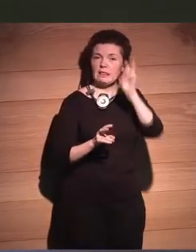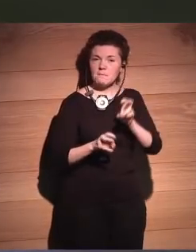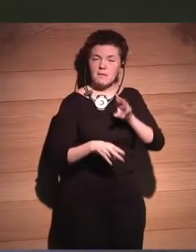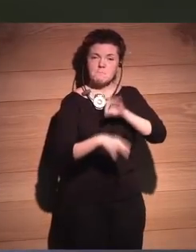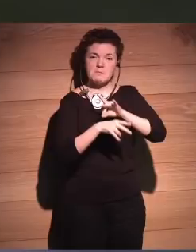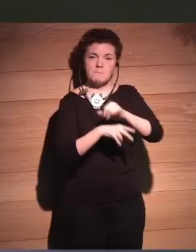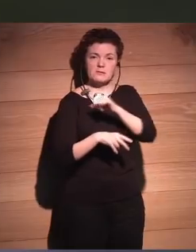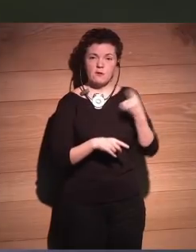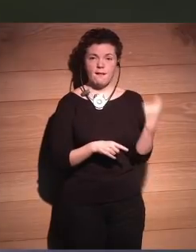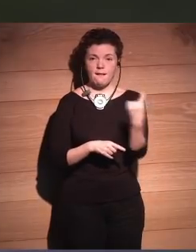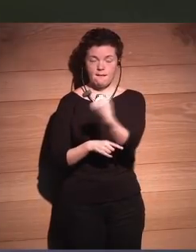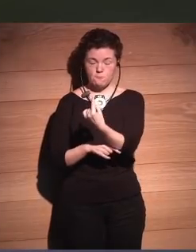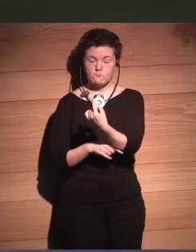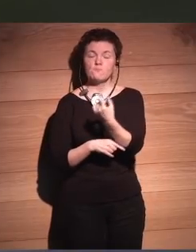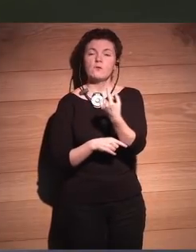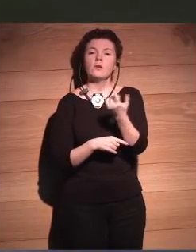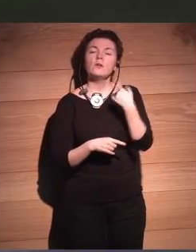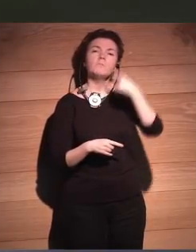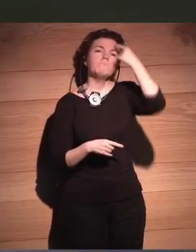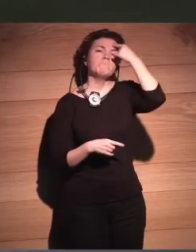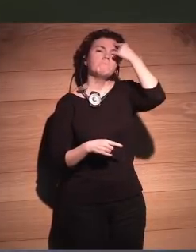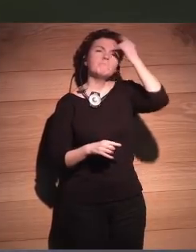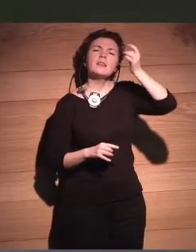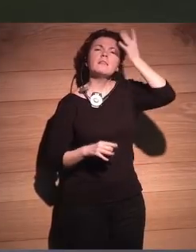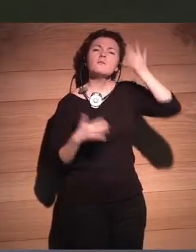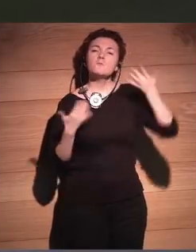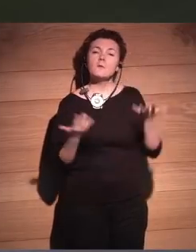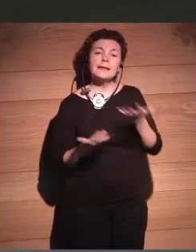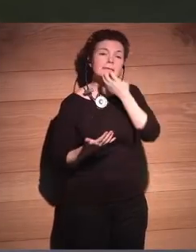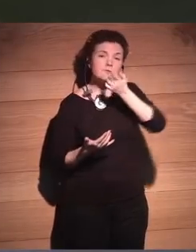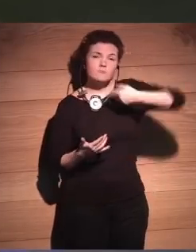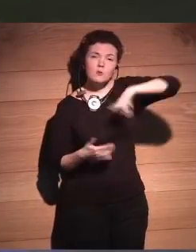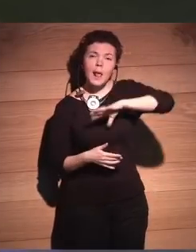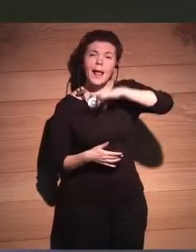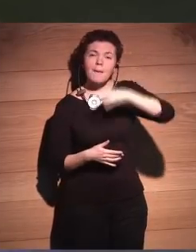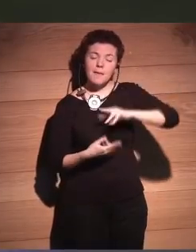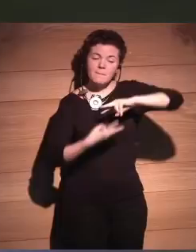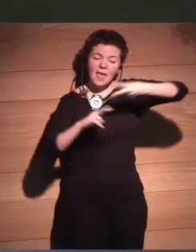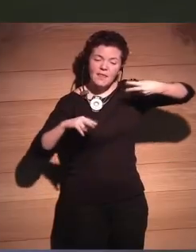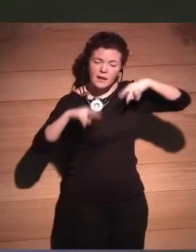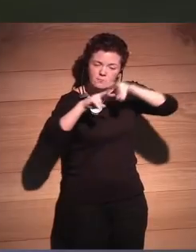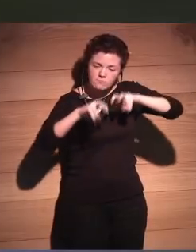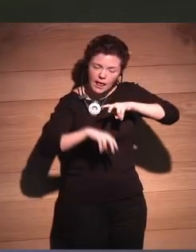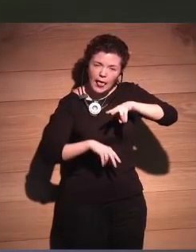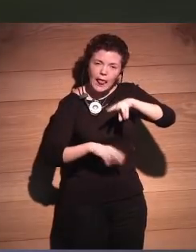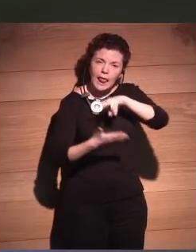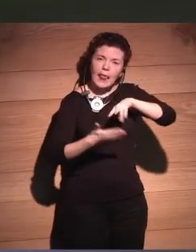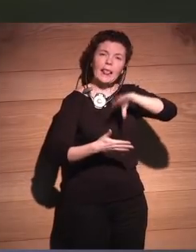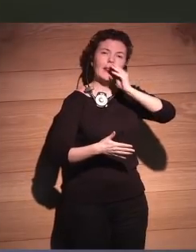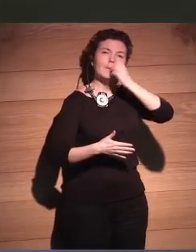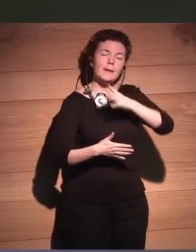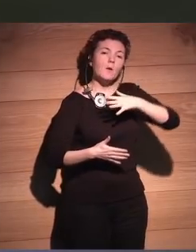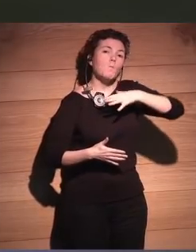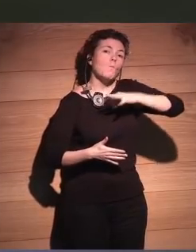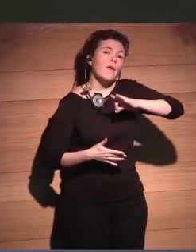término medicina personalizada, pues teníamos en mente que si somos capaces de leer nuestro ADN, pues a lo mejor podríamos saber